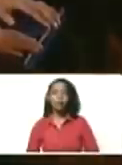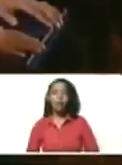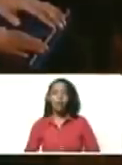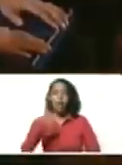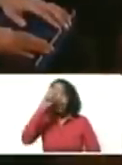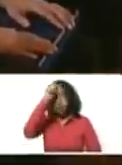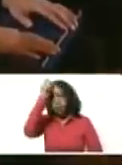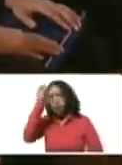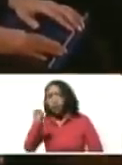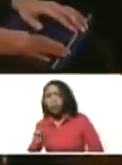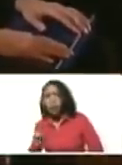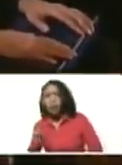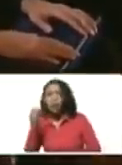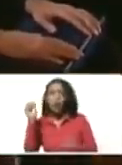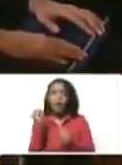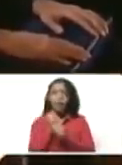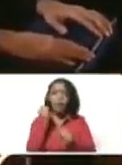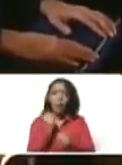reconocer la obra